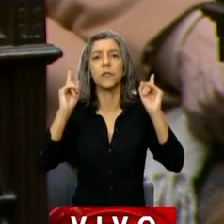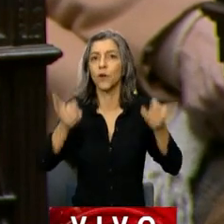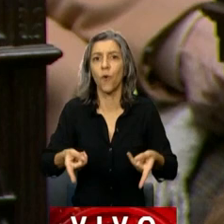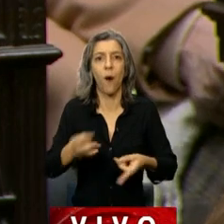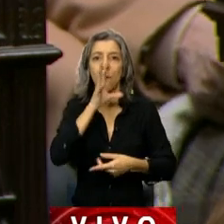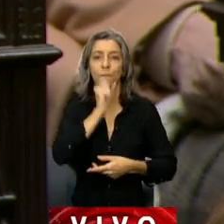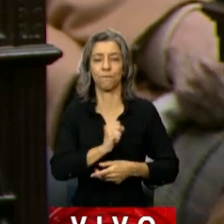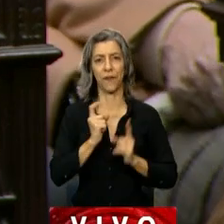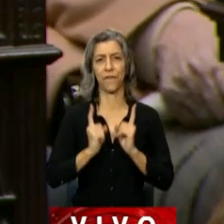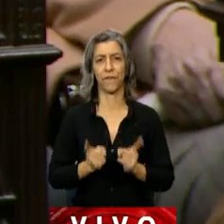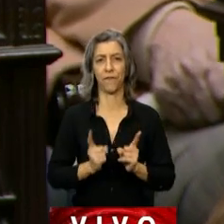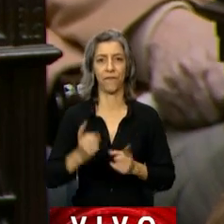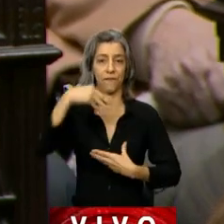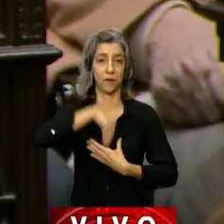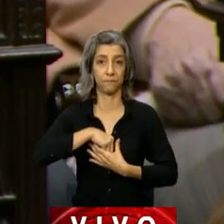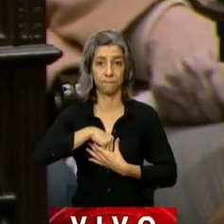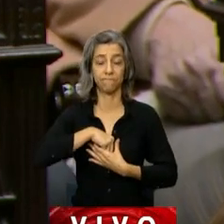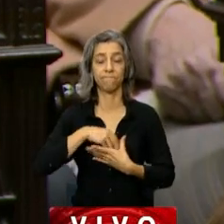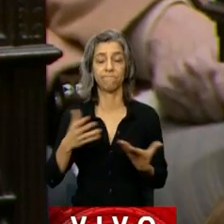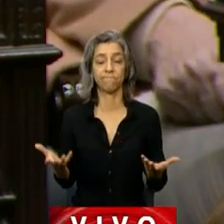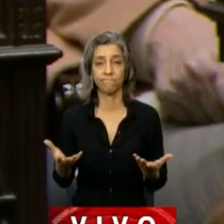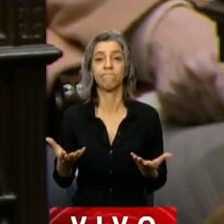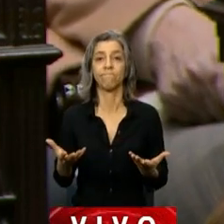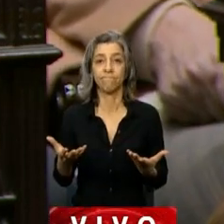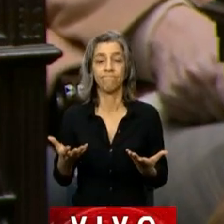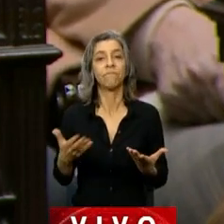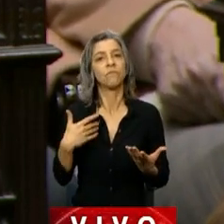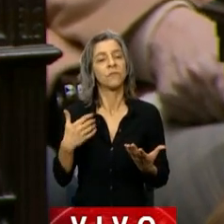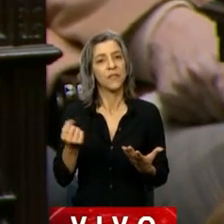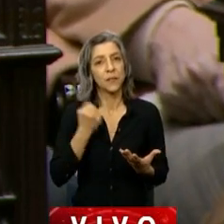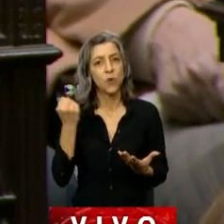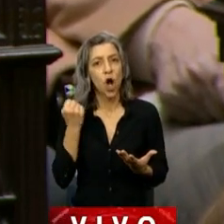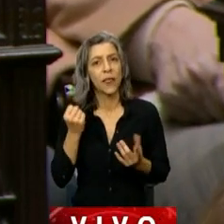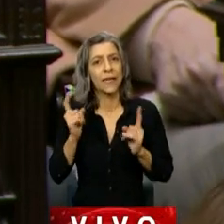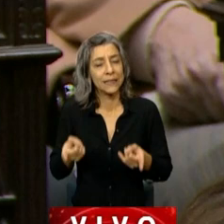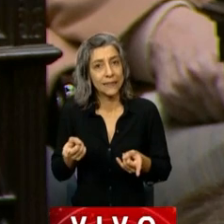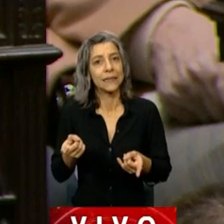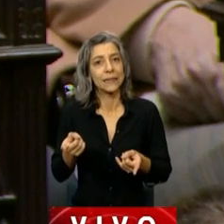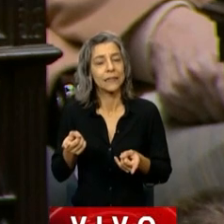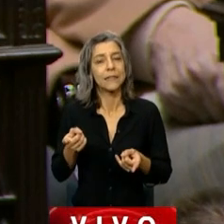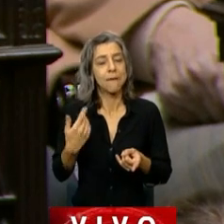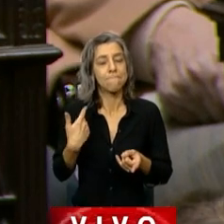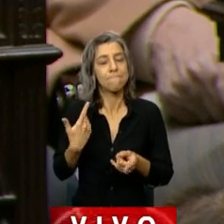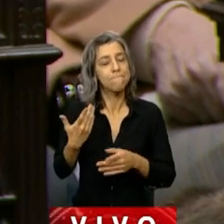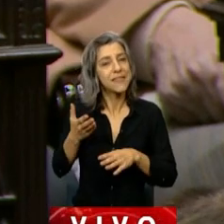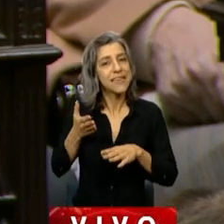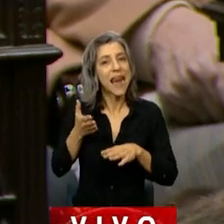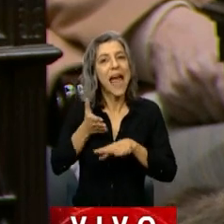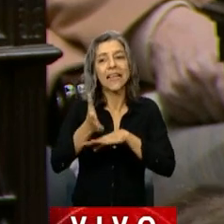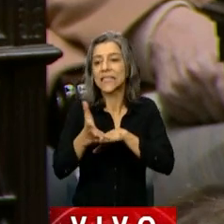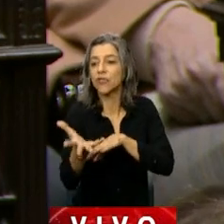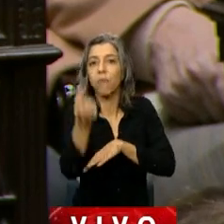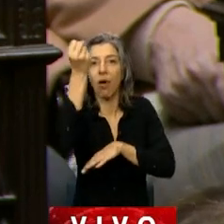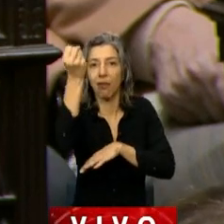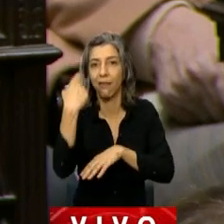habituales. La accesibilidad también, como decía el diputado Goyam, es muy